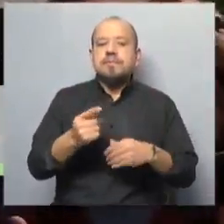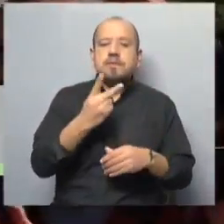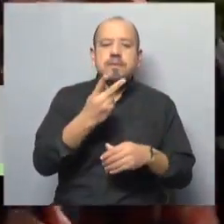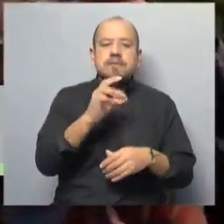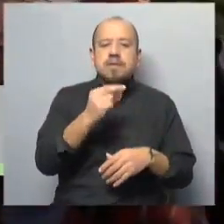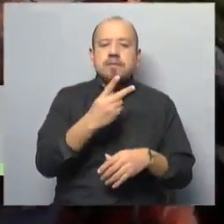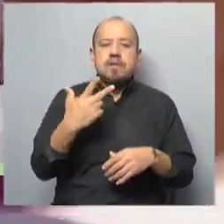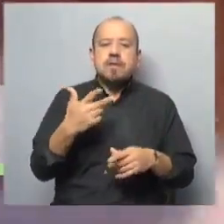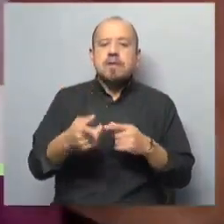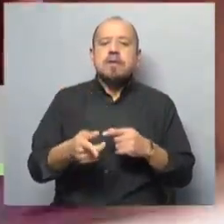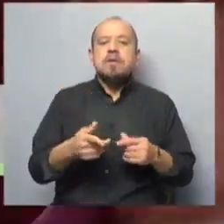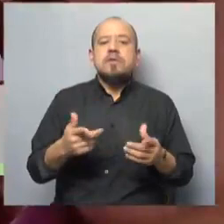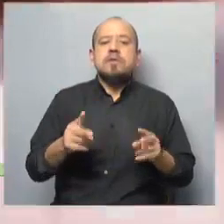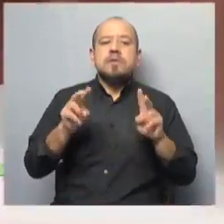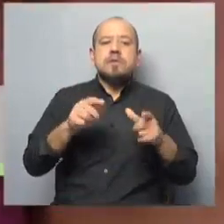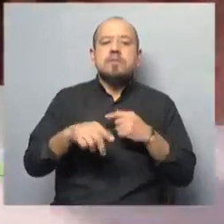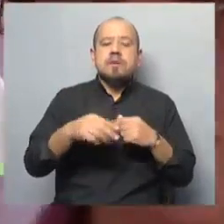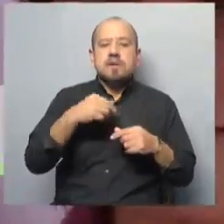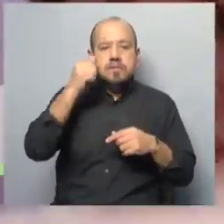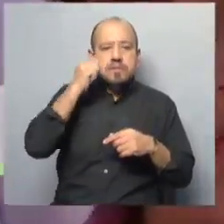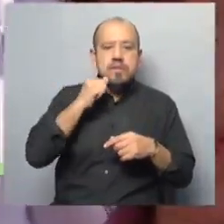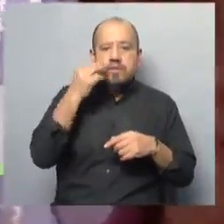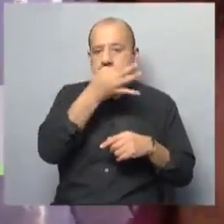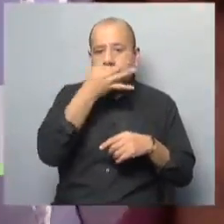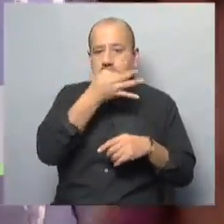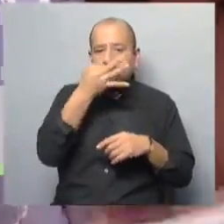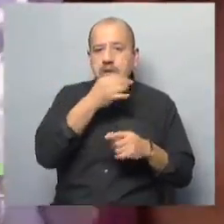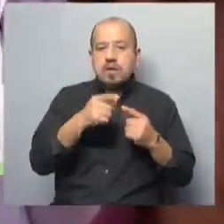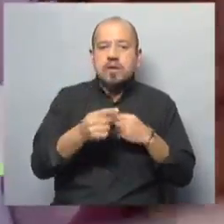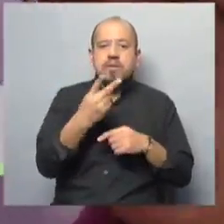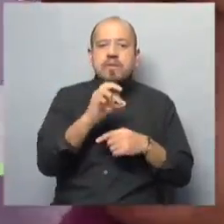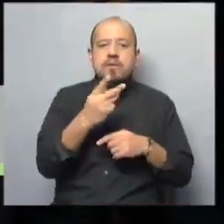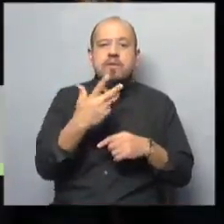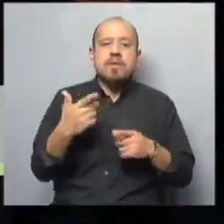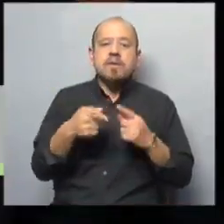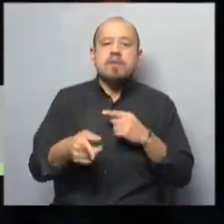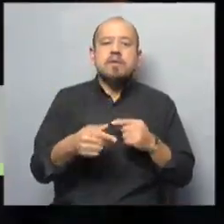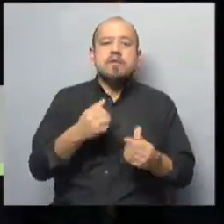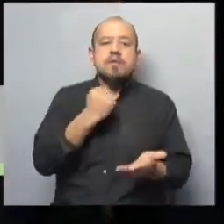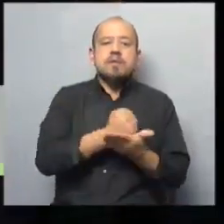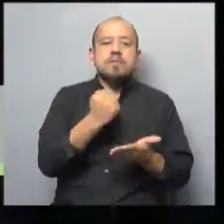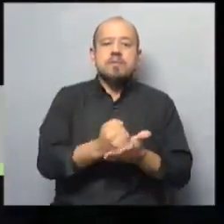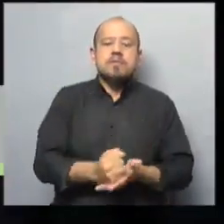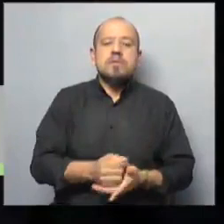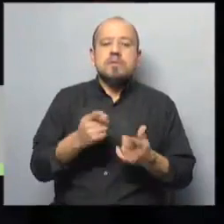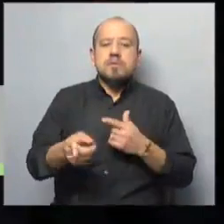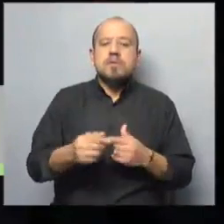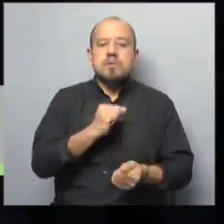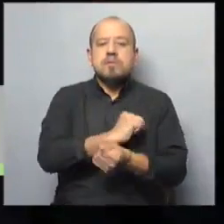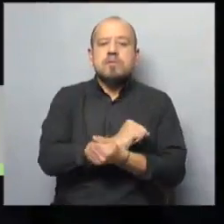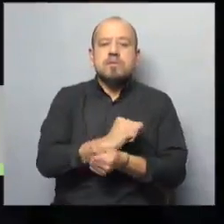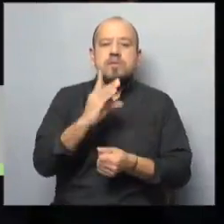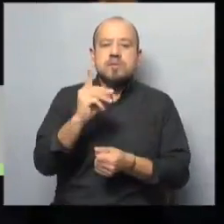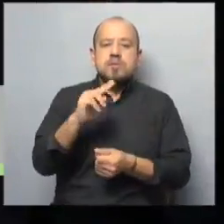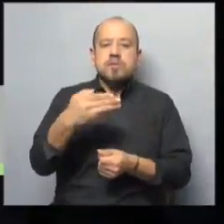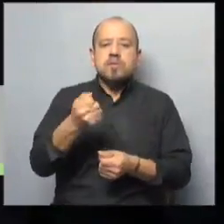2023. Preguntado sobre el caso del narcotraficante Sebastián Marcet, Lacalle Pou defendió la entrega del pasaporte mientras estaba preso en Dubái y dijo que